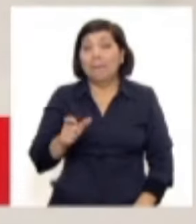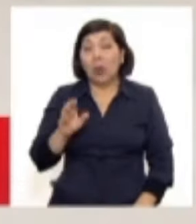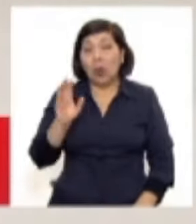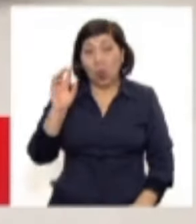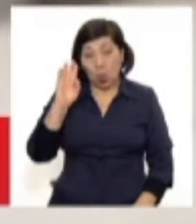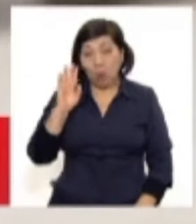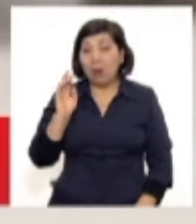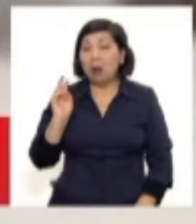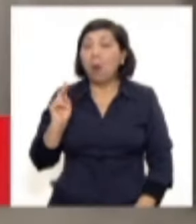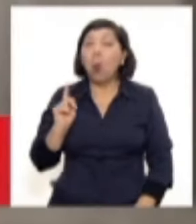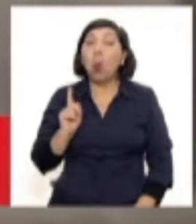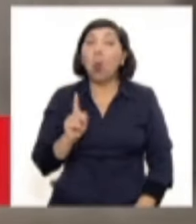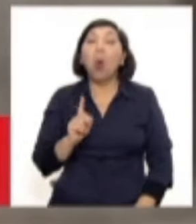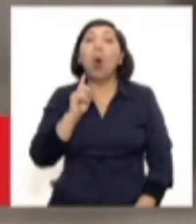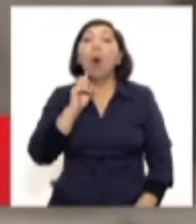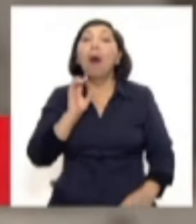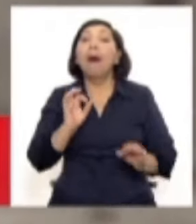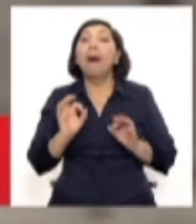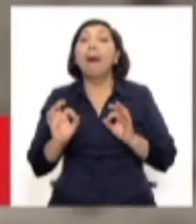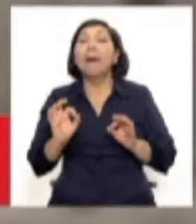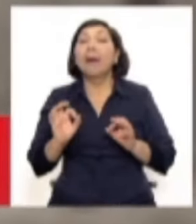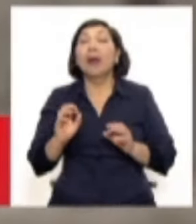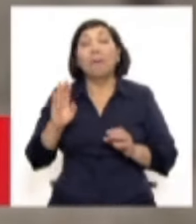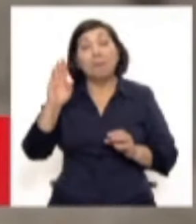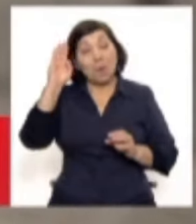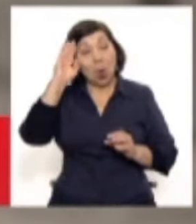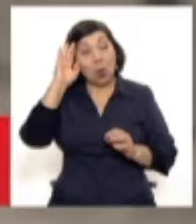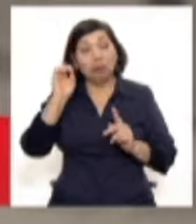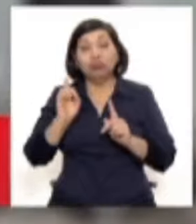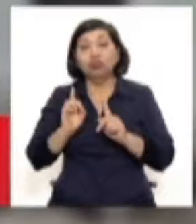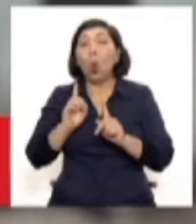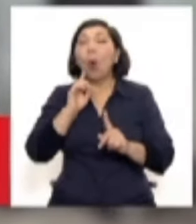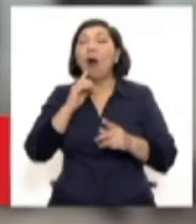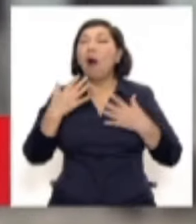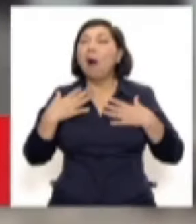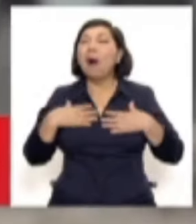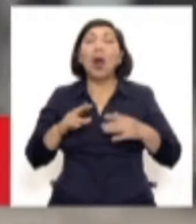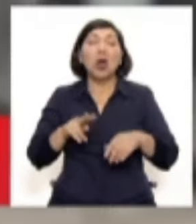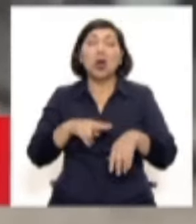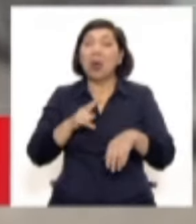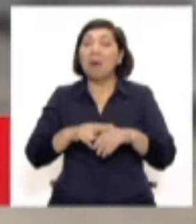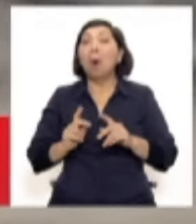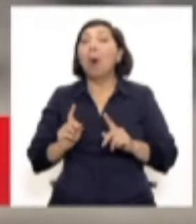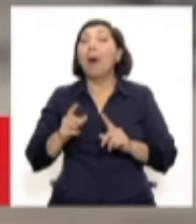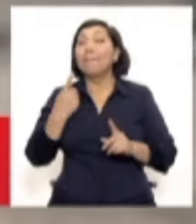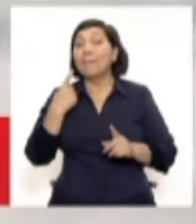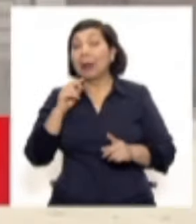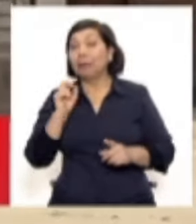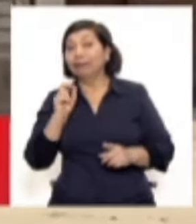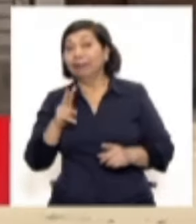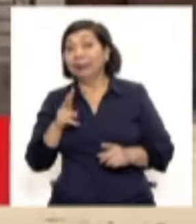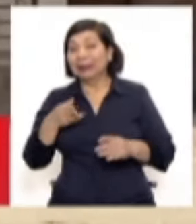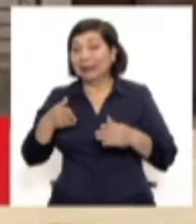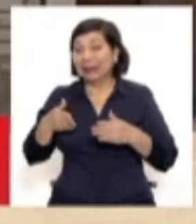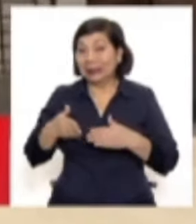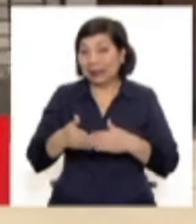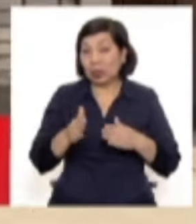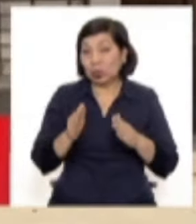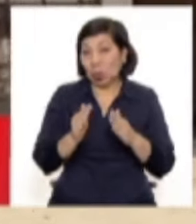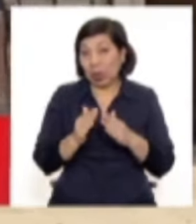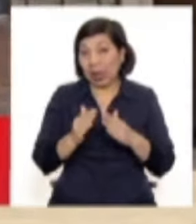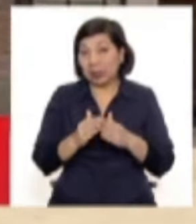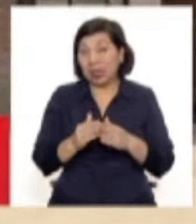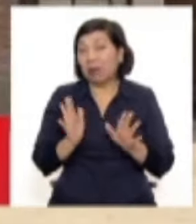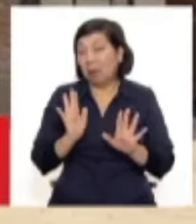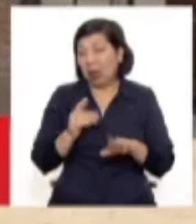agentes del Grupo Terna, junto al Escuadrón Verde de Trujillo, se encontraban disfrazados y listos para ejecutar la operación.